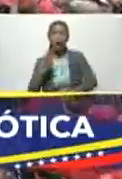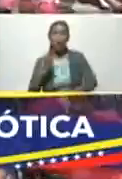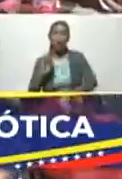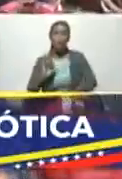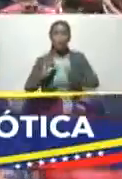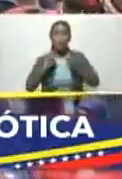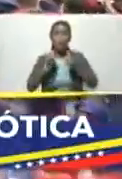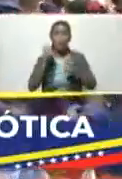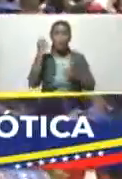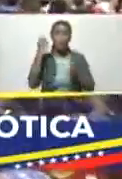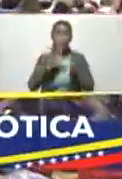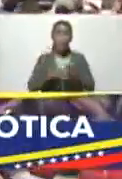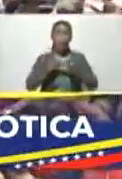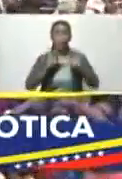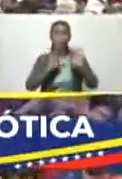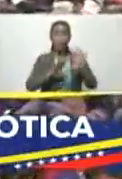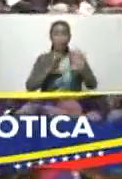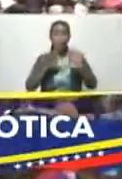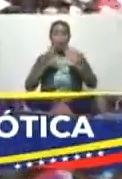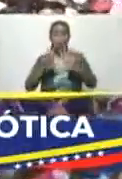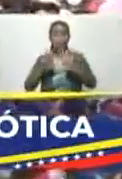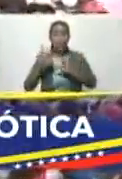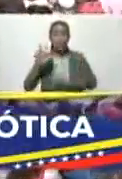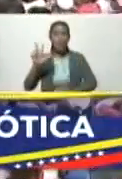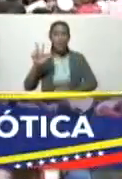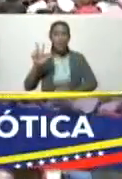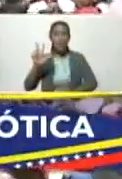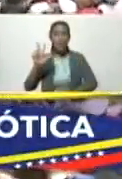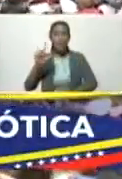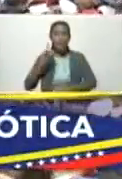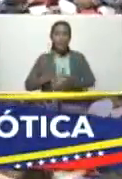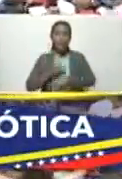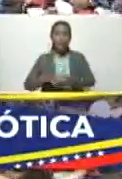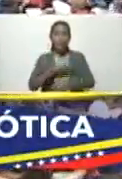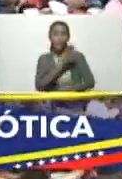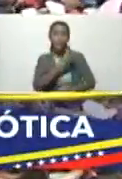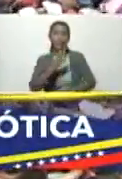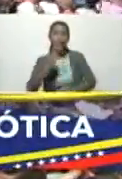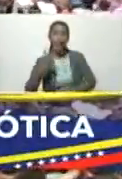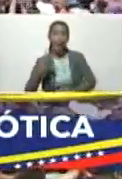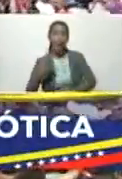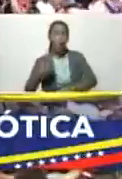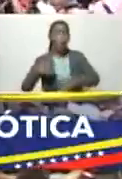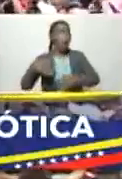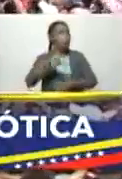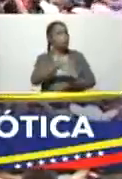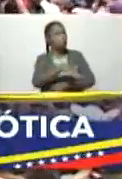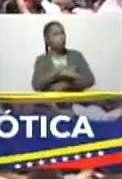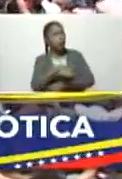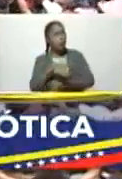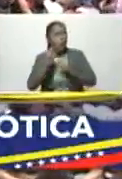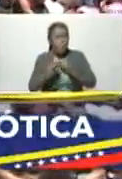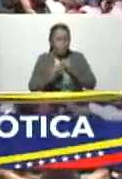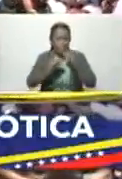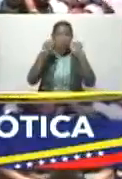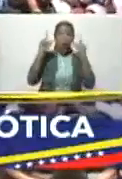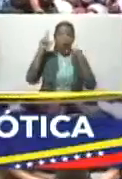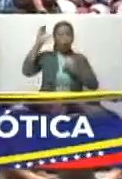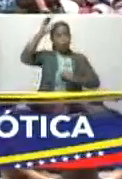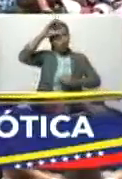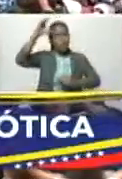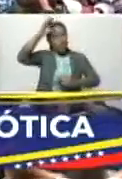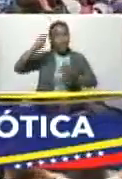en 1983, la era bicentenaria donde hubo el despertar de la